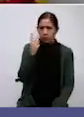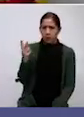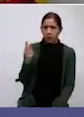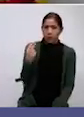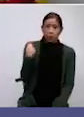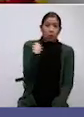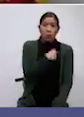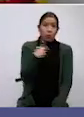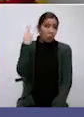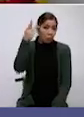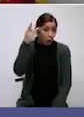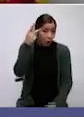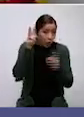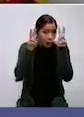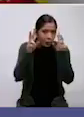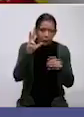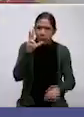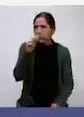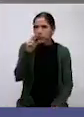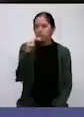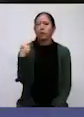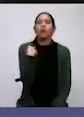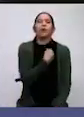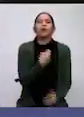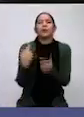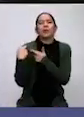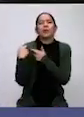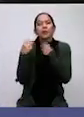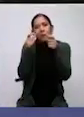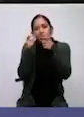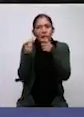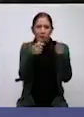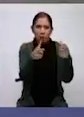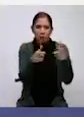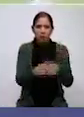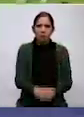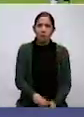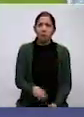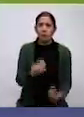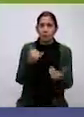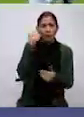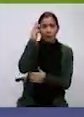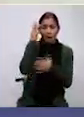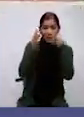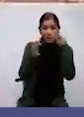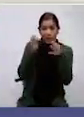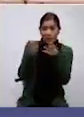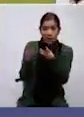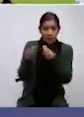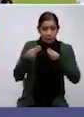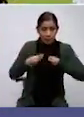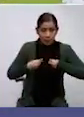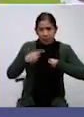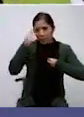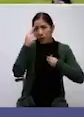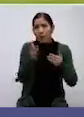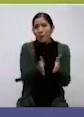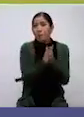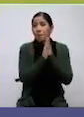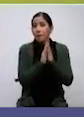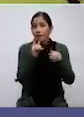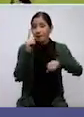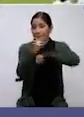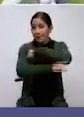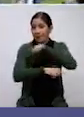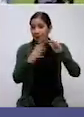persecución política, lo que nosotros hacemos es fiscalizar. De momento la fiscalía no conoce ninguna petición para revocar la detención domiciliaria de Santos Quispe,